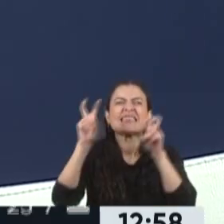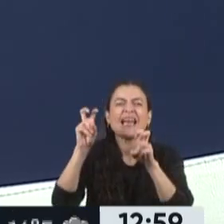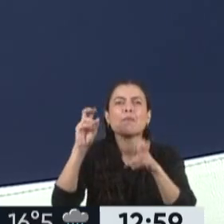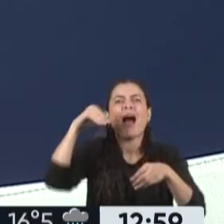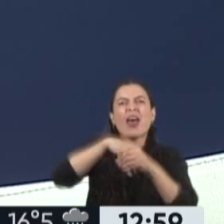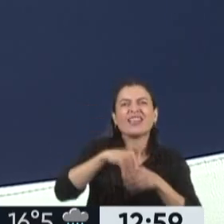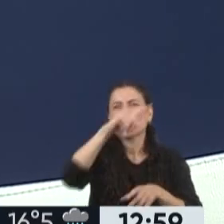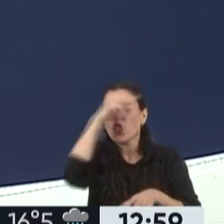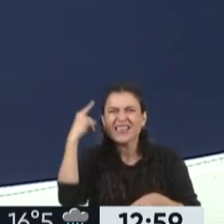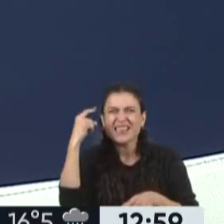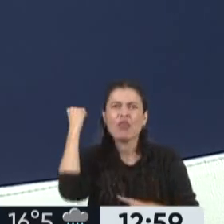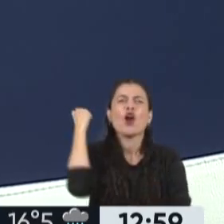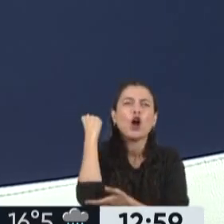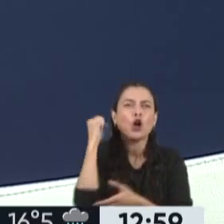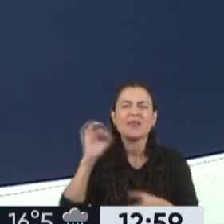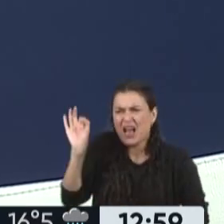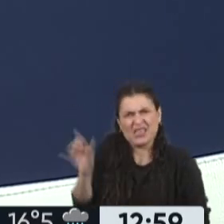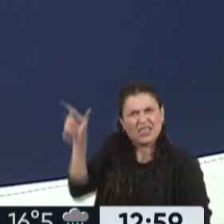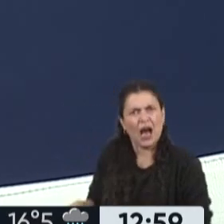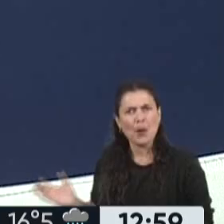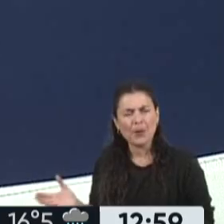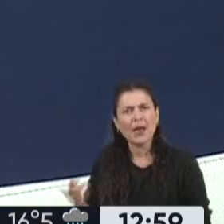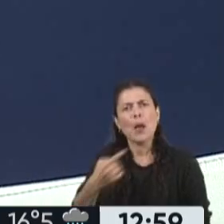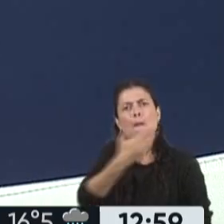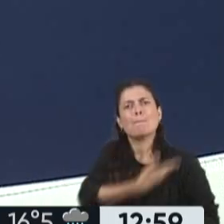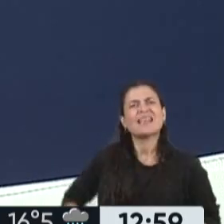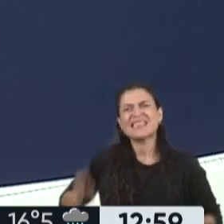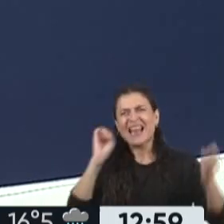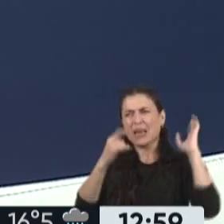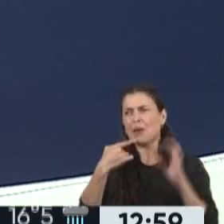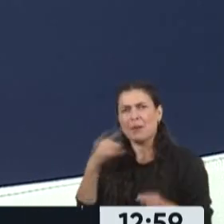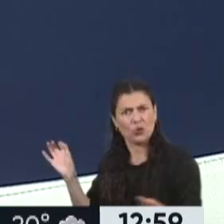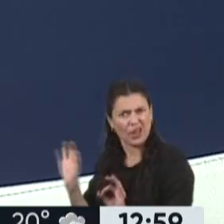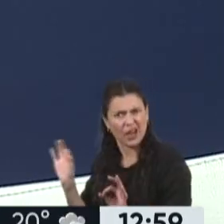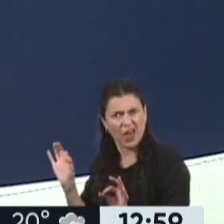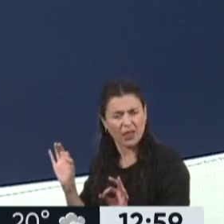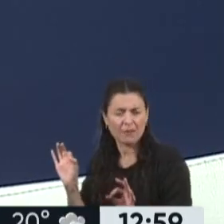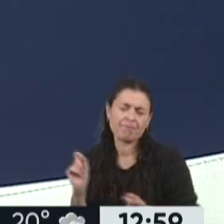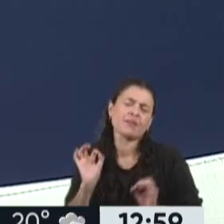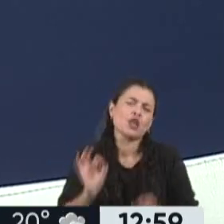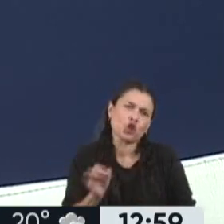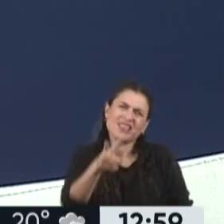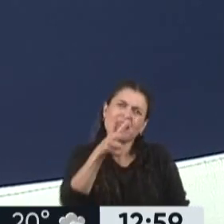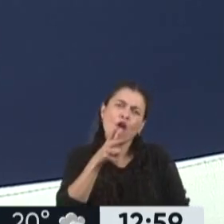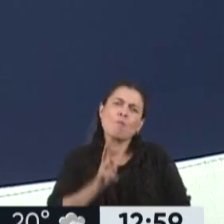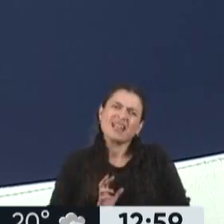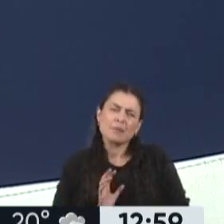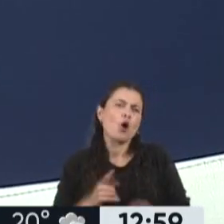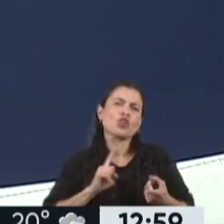Estado. Ya sé que usted me va a decir, el presidente lo escribió desde el